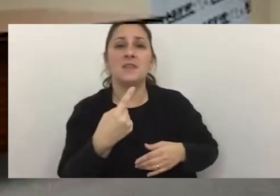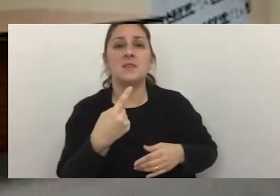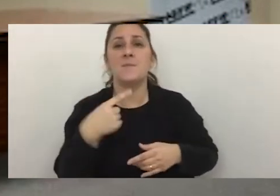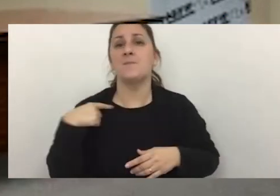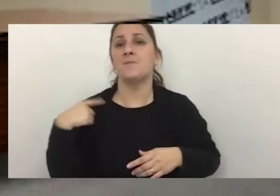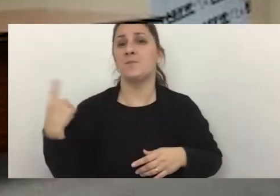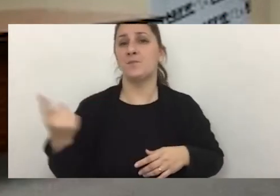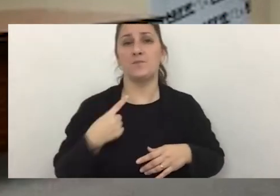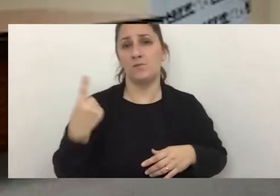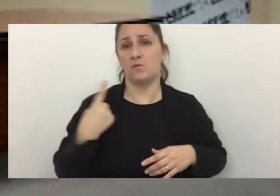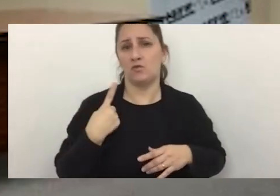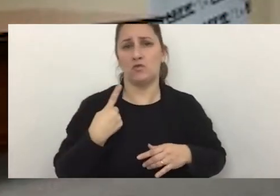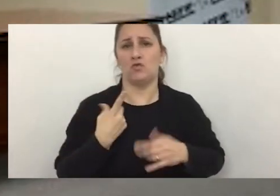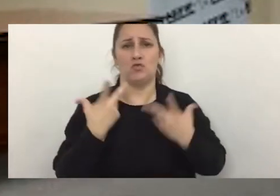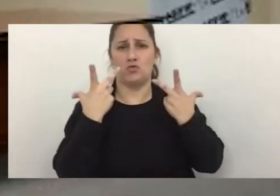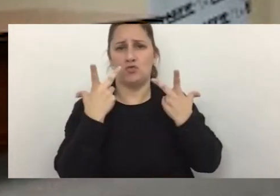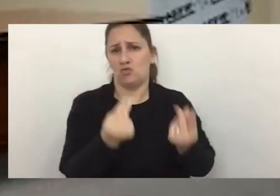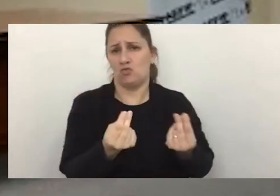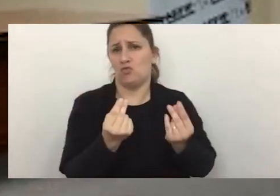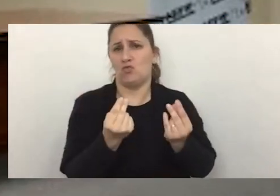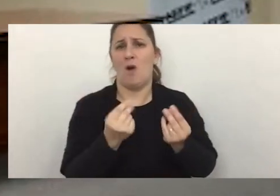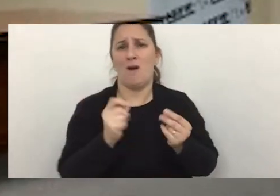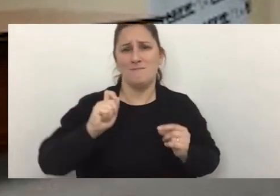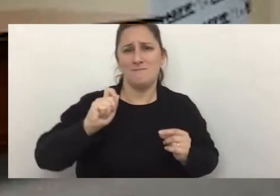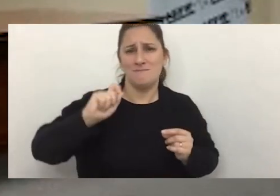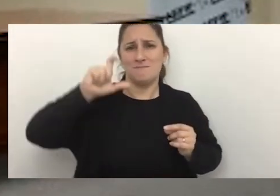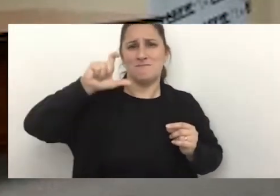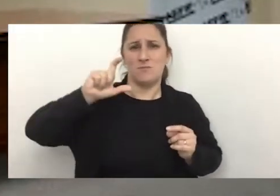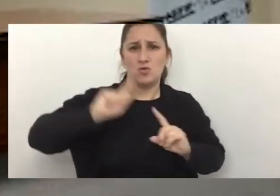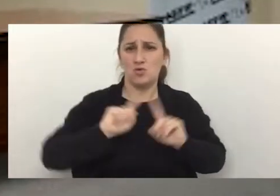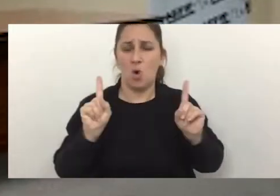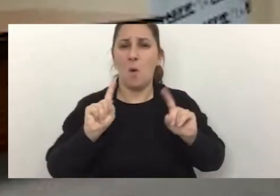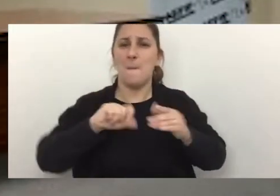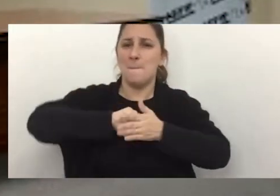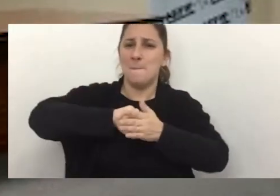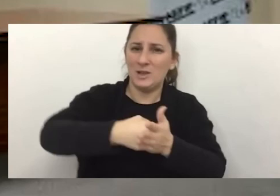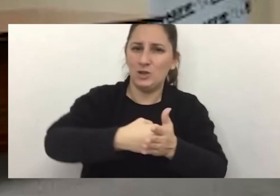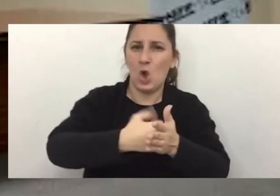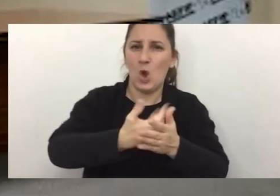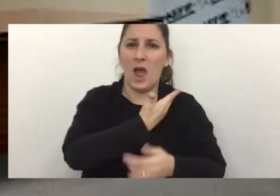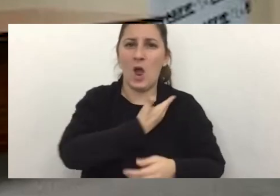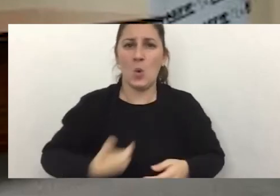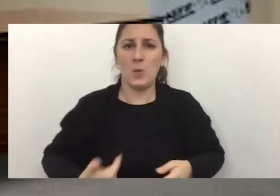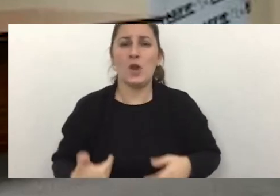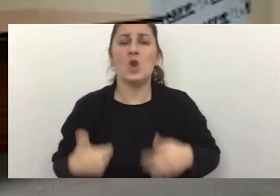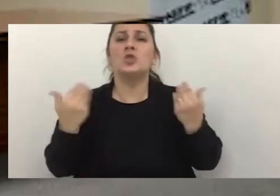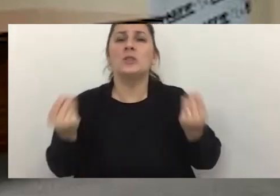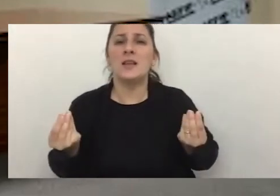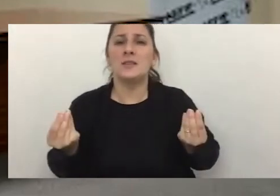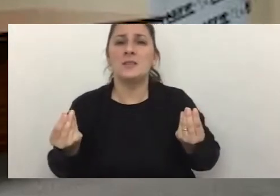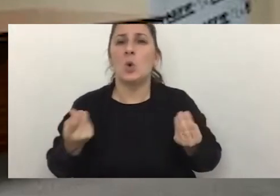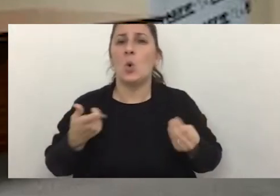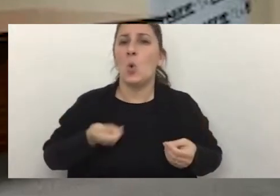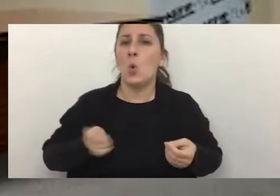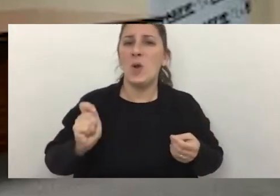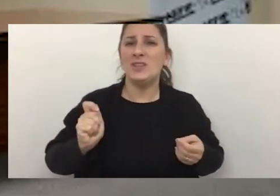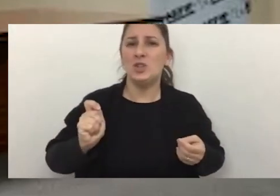vamos a aceptar ese incremento salarial, presionan al gobierno, ¿qué hace? Juicio político a los